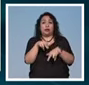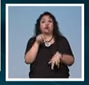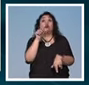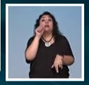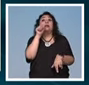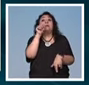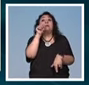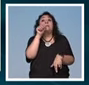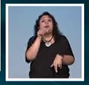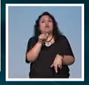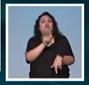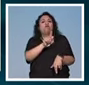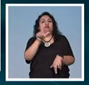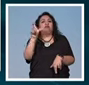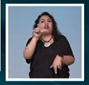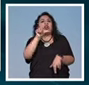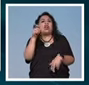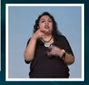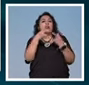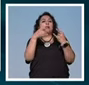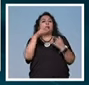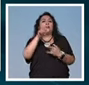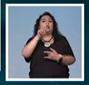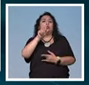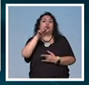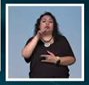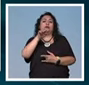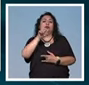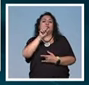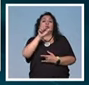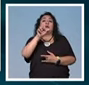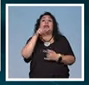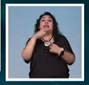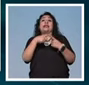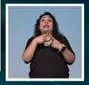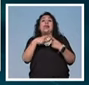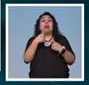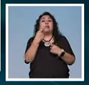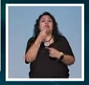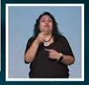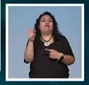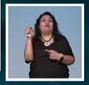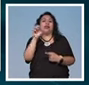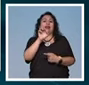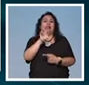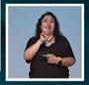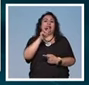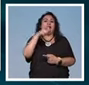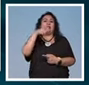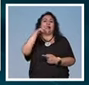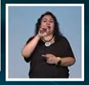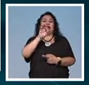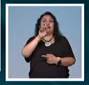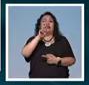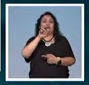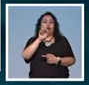fuera poco, expertos en mitos mesoamericanos. Es el gran maestro Enrique Florezcano.